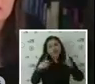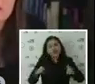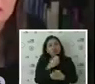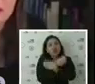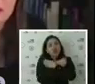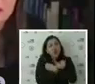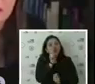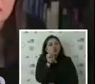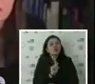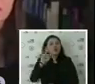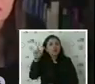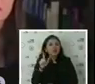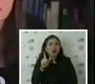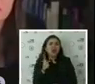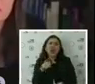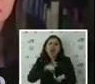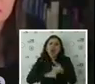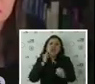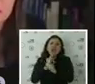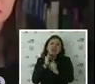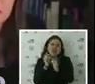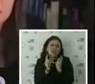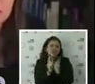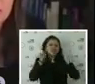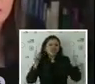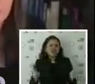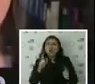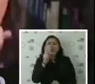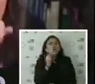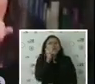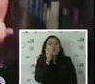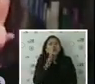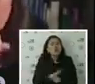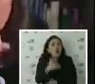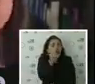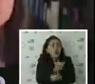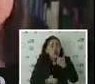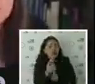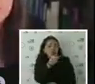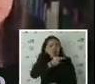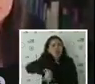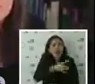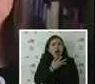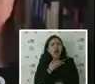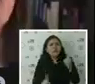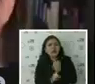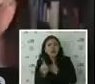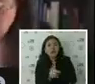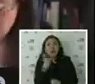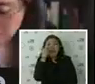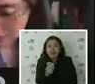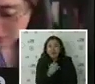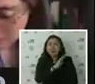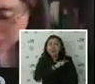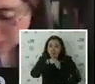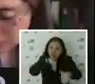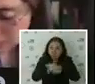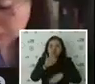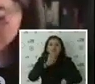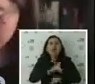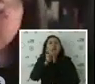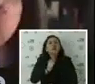educativo, profesional en vía remota, sin importar la situación económica en que se encuentren. Con esto vamos a adentrarnos al